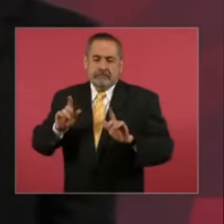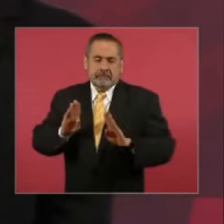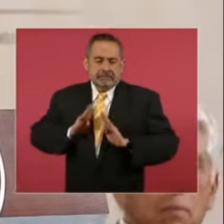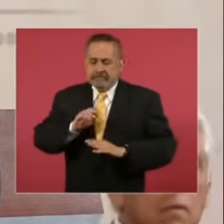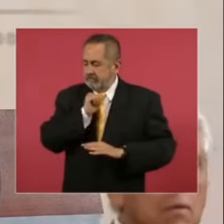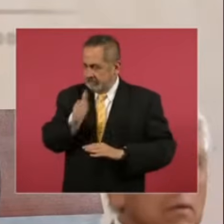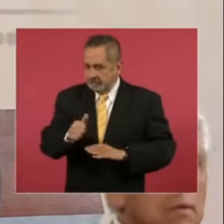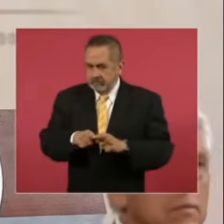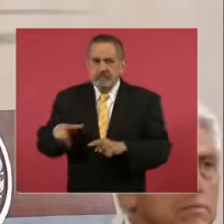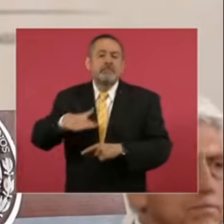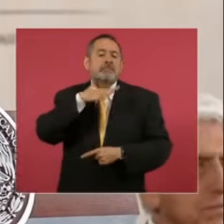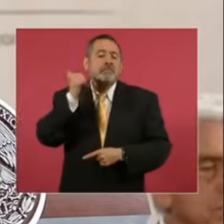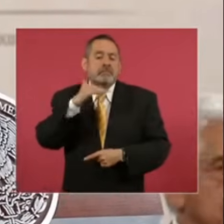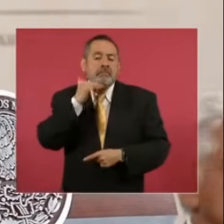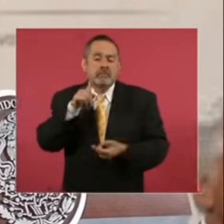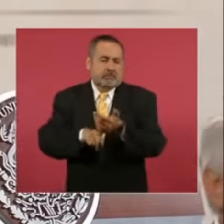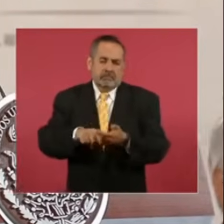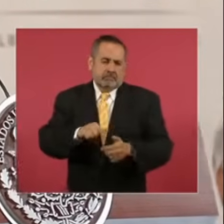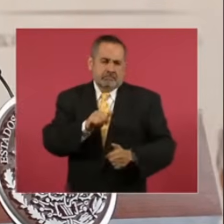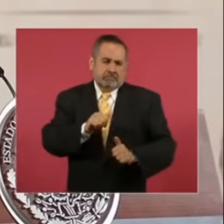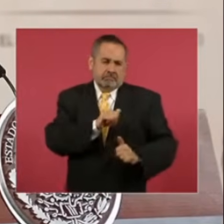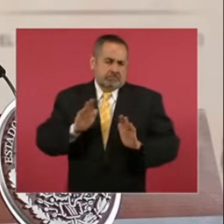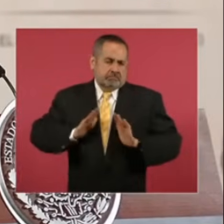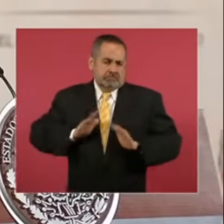Miguel Alemán, ya civiles, todos.